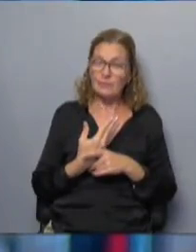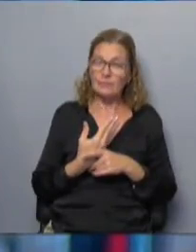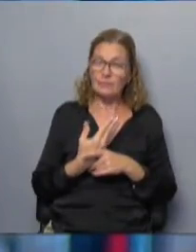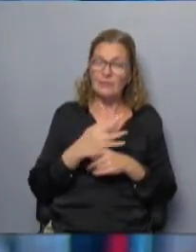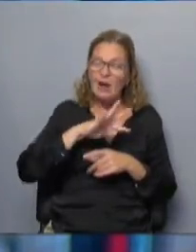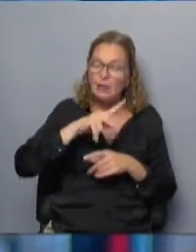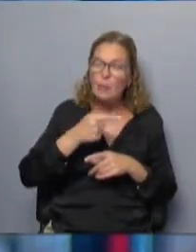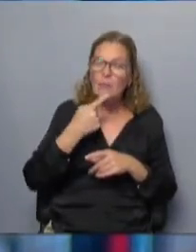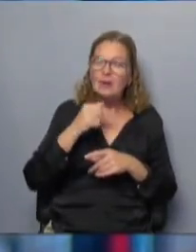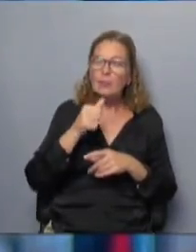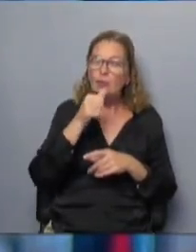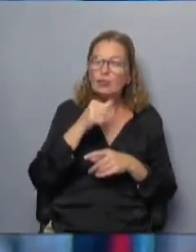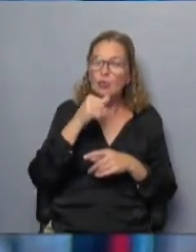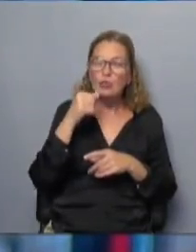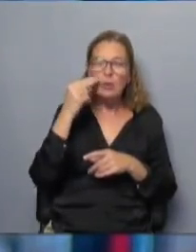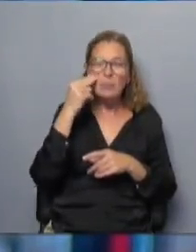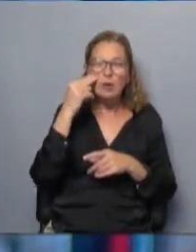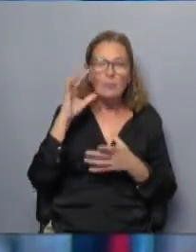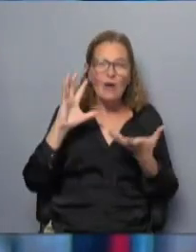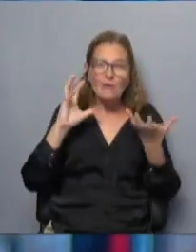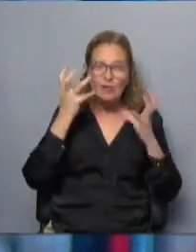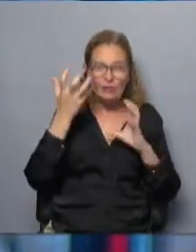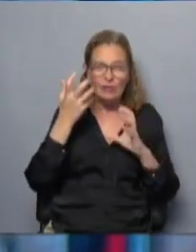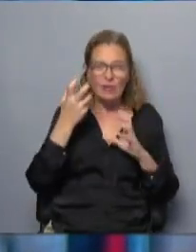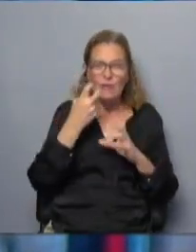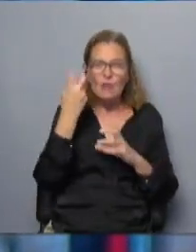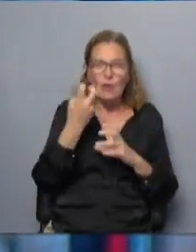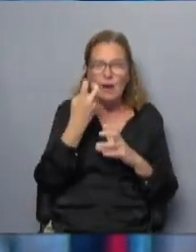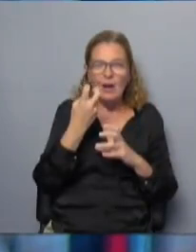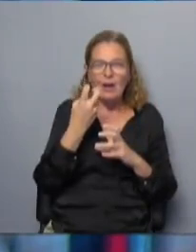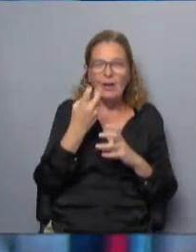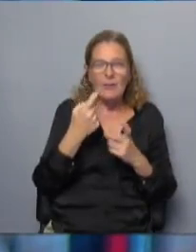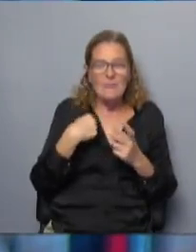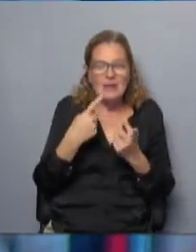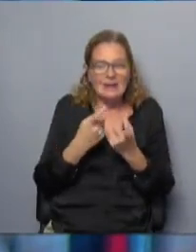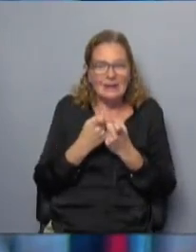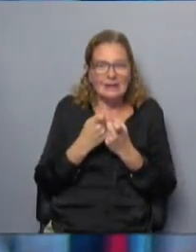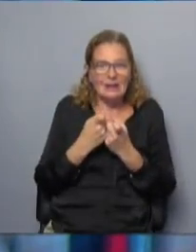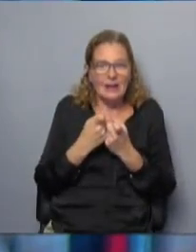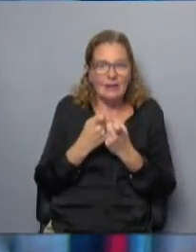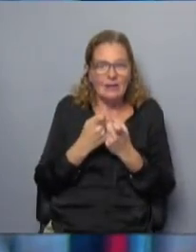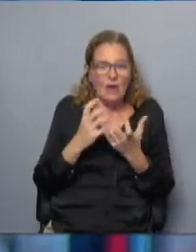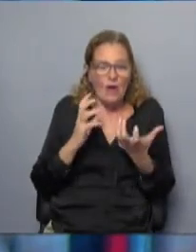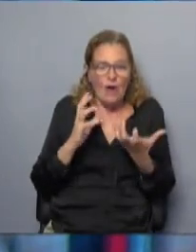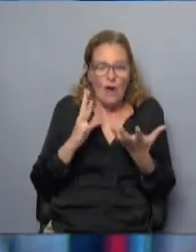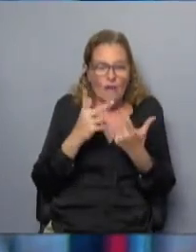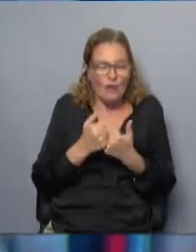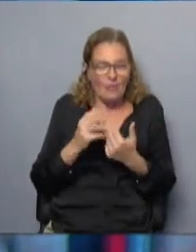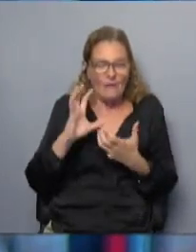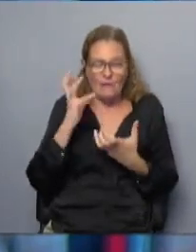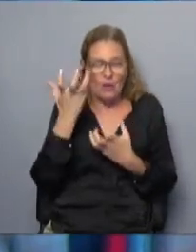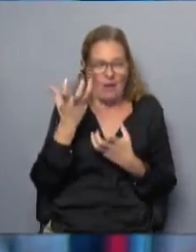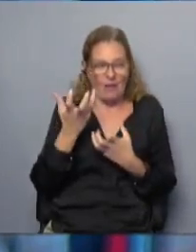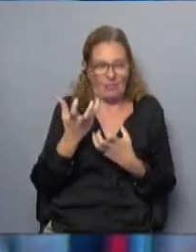globo es una solución del conflicto en forma violenta es resolver un conflicto de mi necesidad en una forma violenta